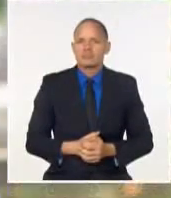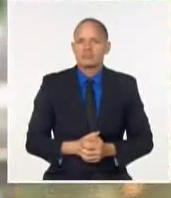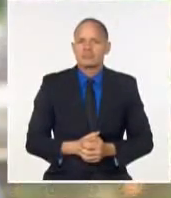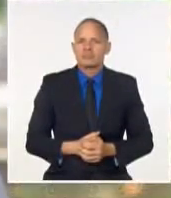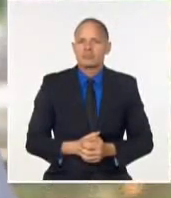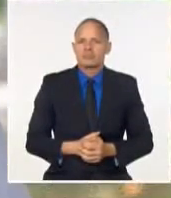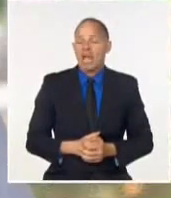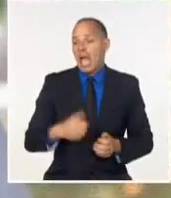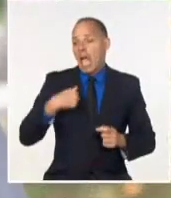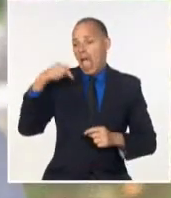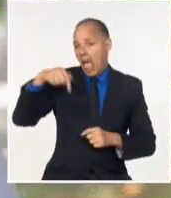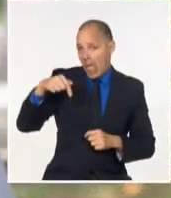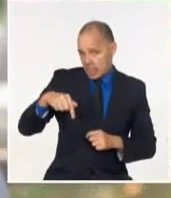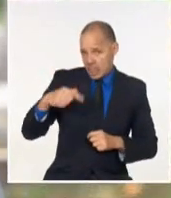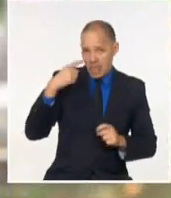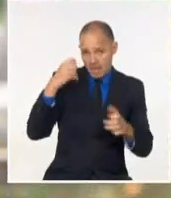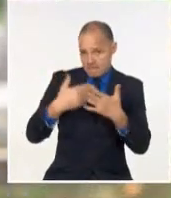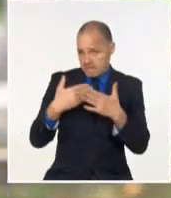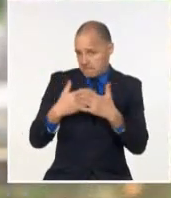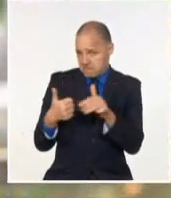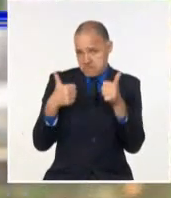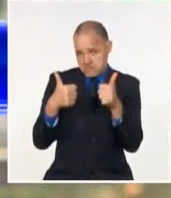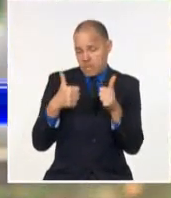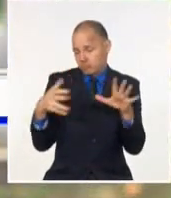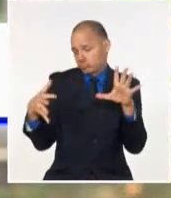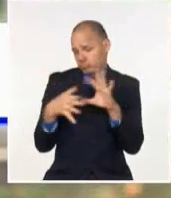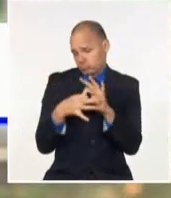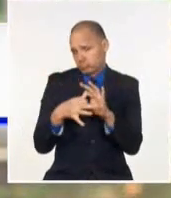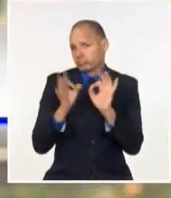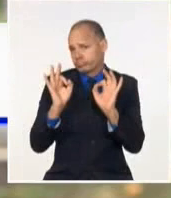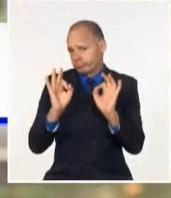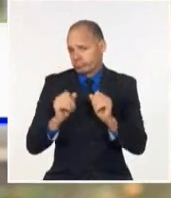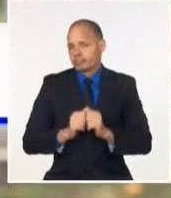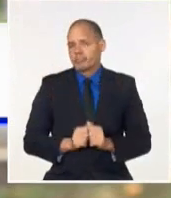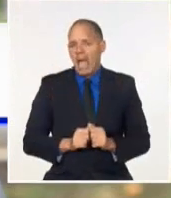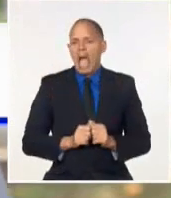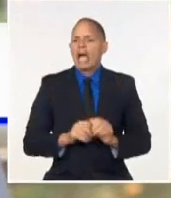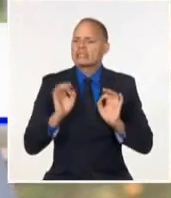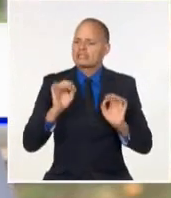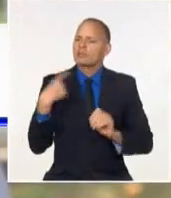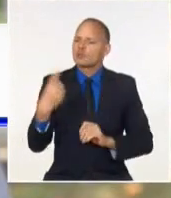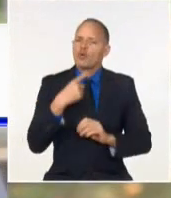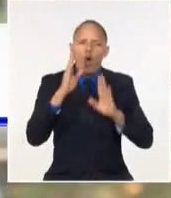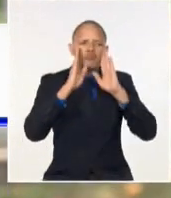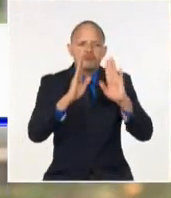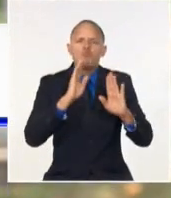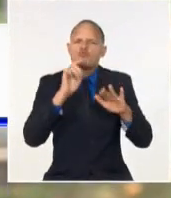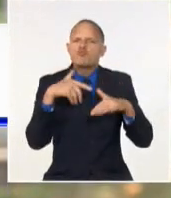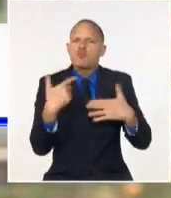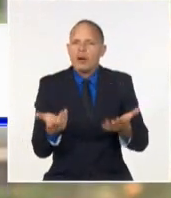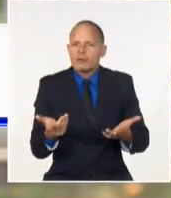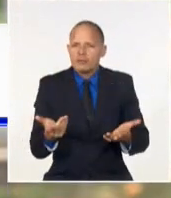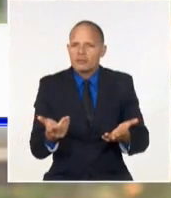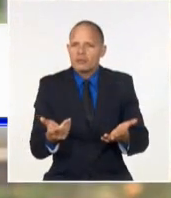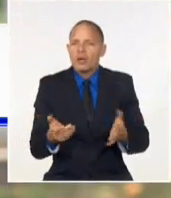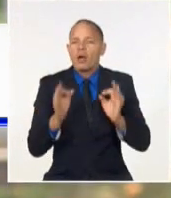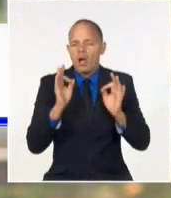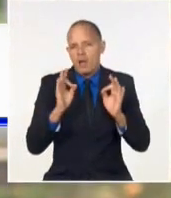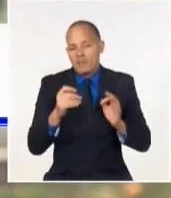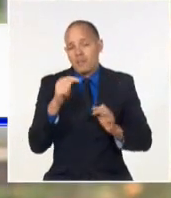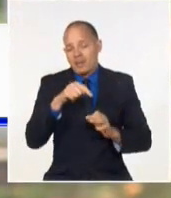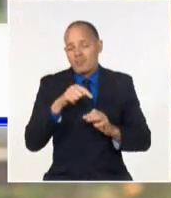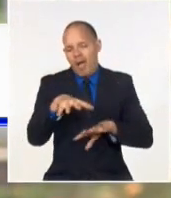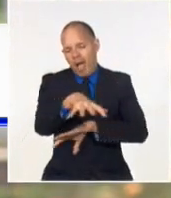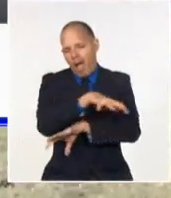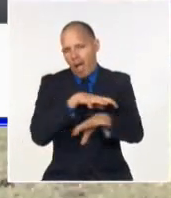Es una unidad empresarial que se subordina a la empresa agropecuaria de Bacuronao, y dentro de su encargo, su línea fundamental está, primero, producir animales